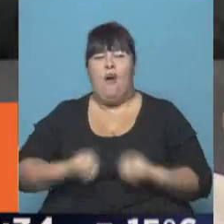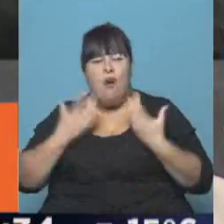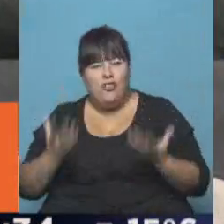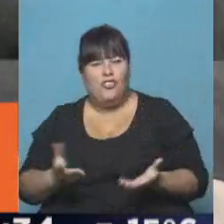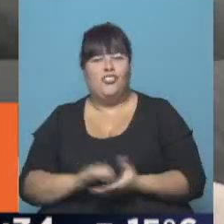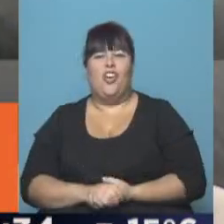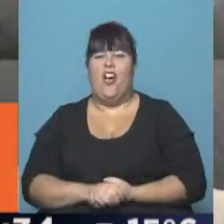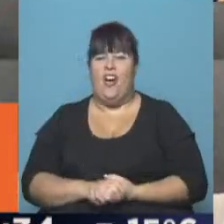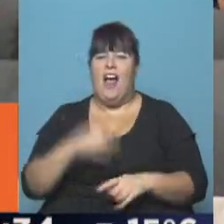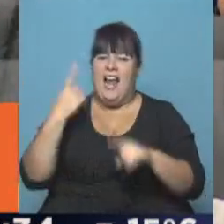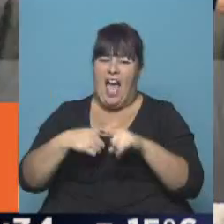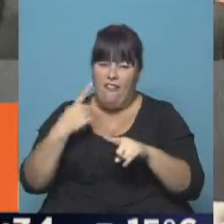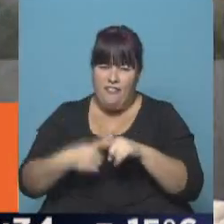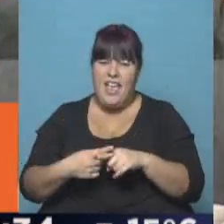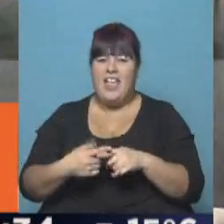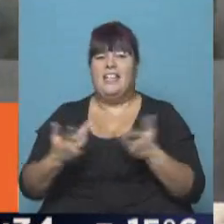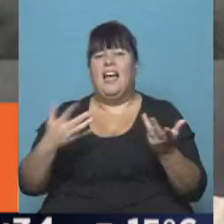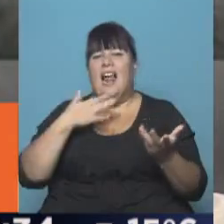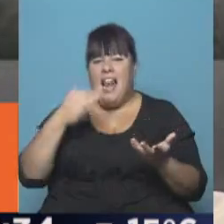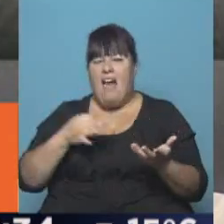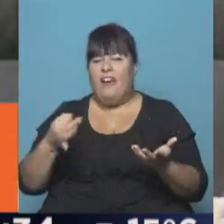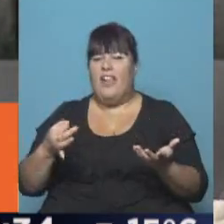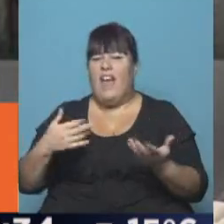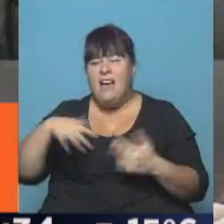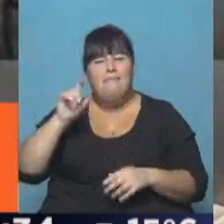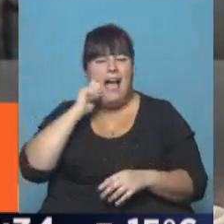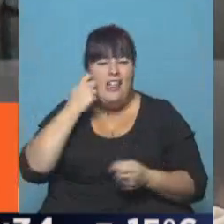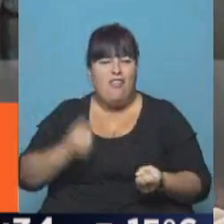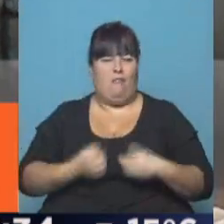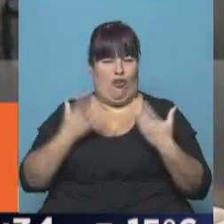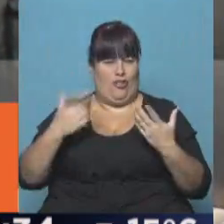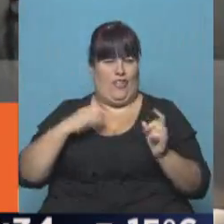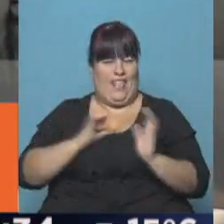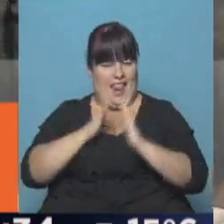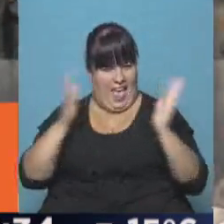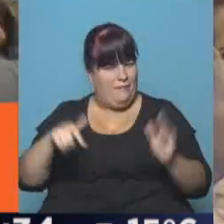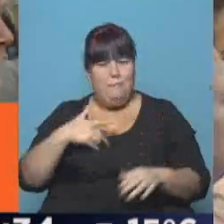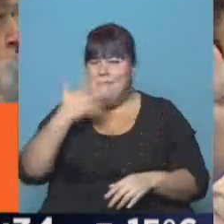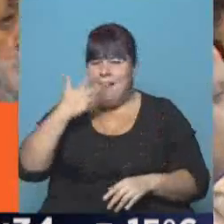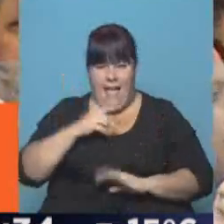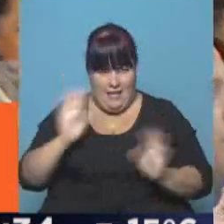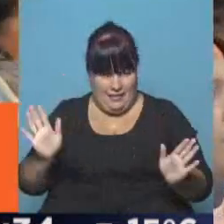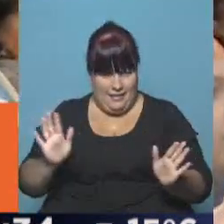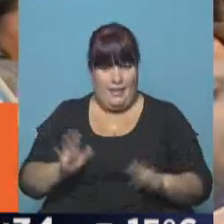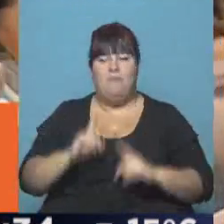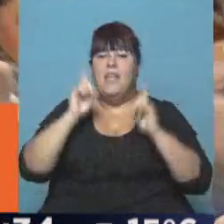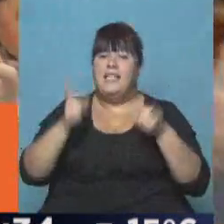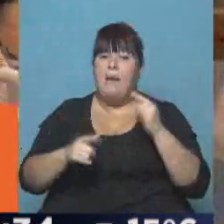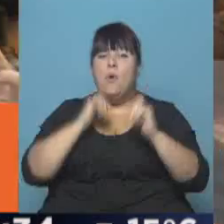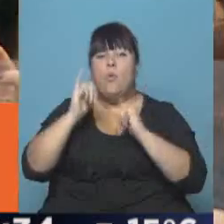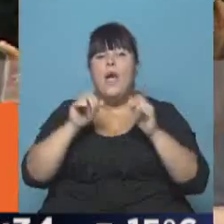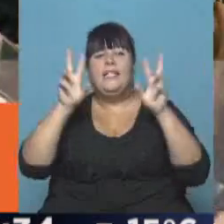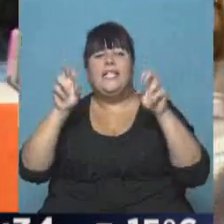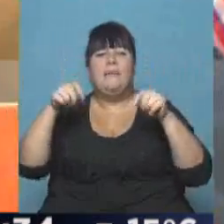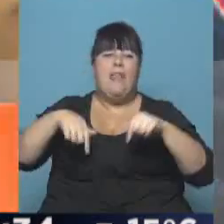emoción, el festejo. La verdad que te digo, de las cosas más lindas y emocionantes que hago en el año esto. Me encanta. También se refirió a temas